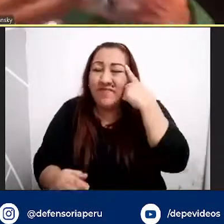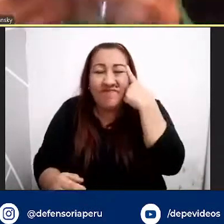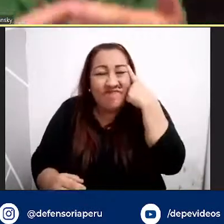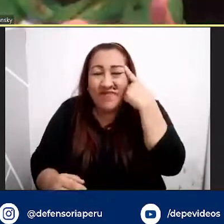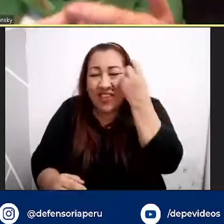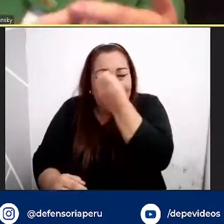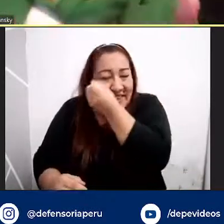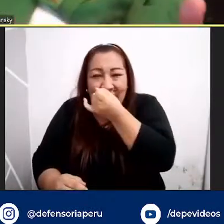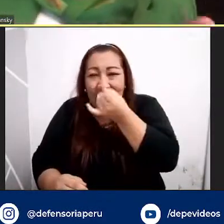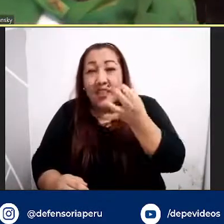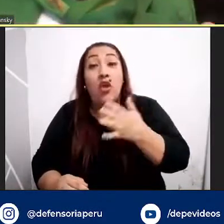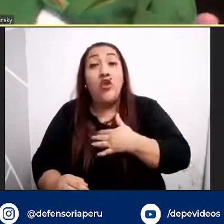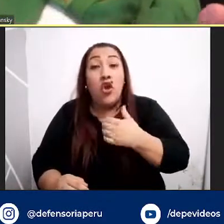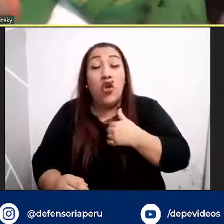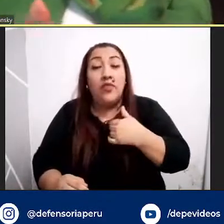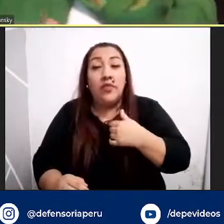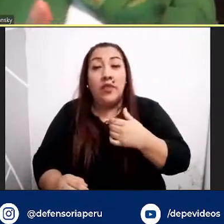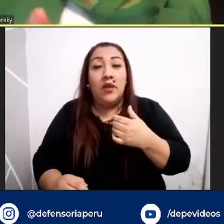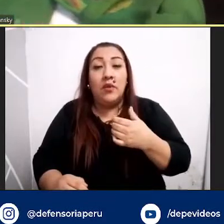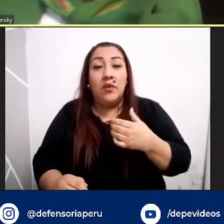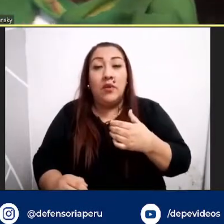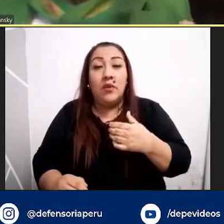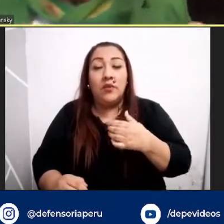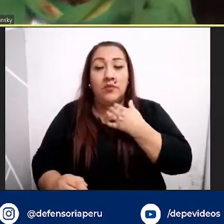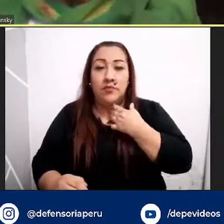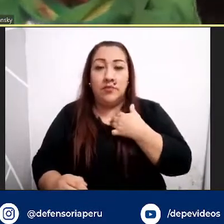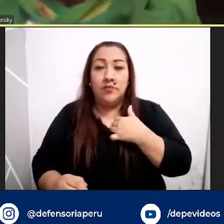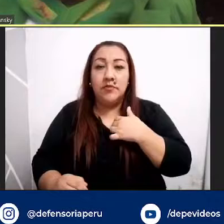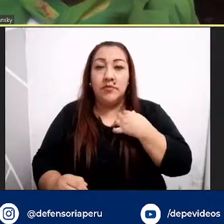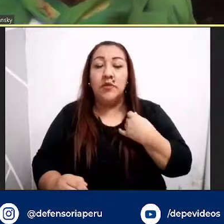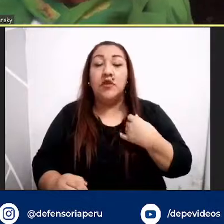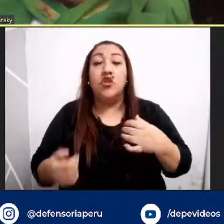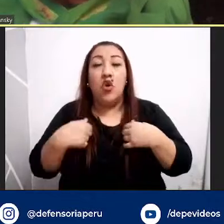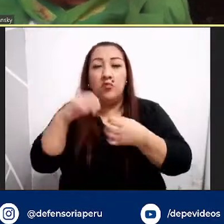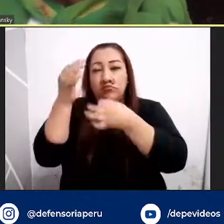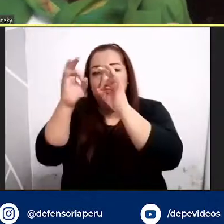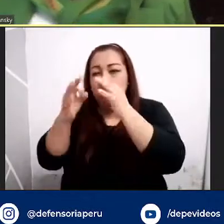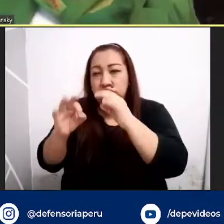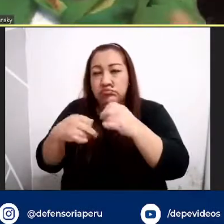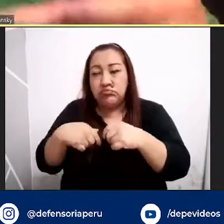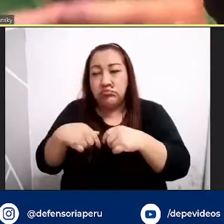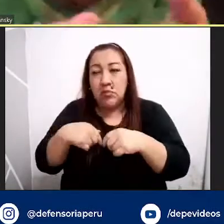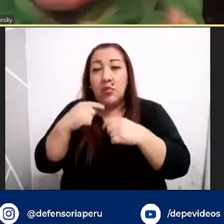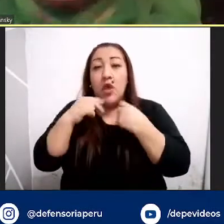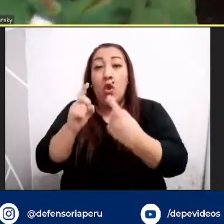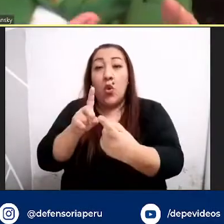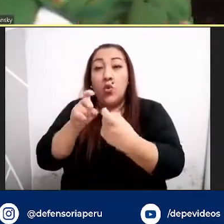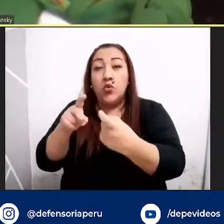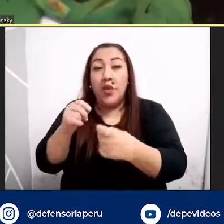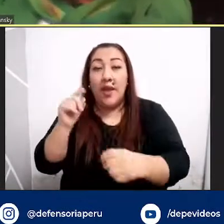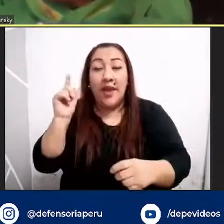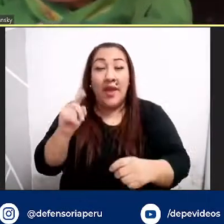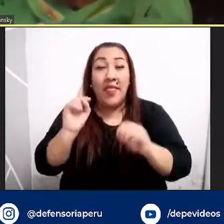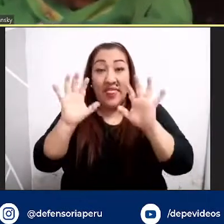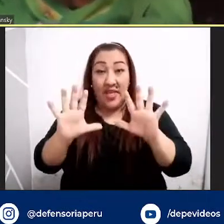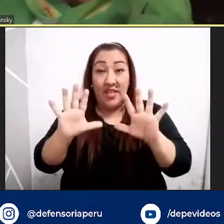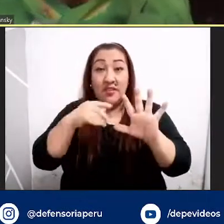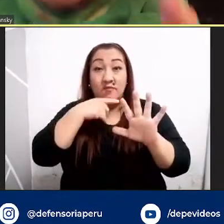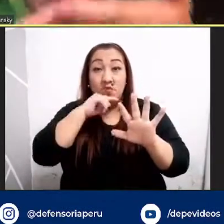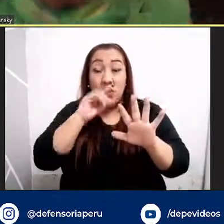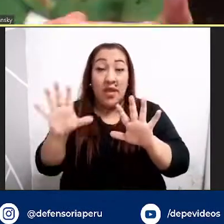cantidad. Yo tengo una muy pequeña estadística de mi consultorio, en donde cada 10 mujeres que